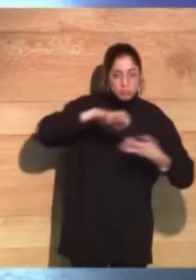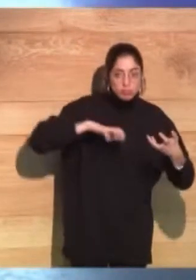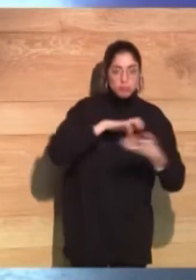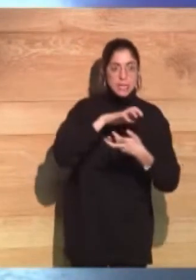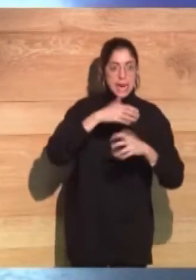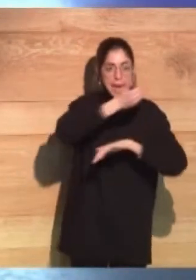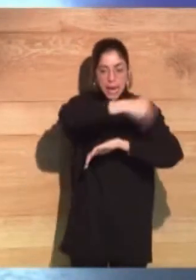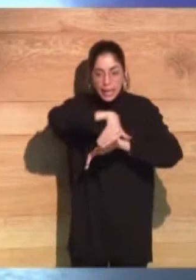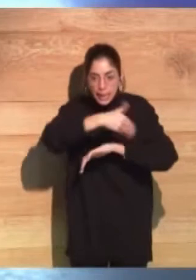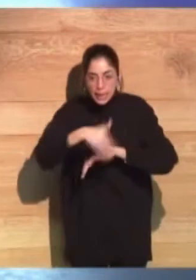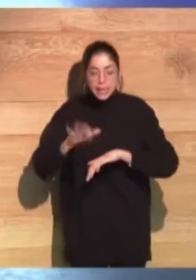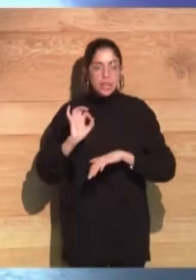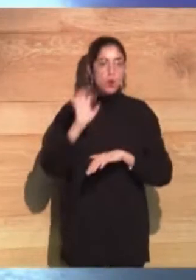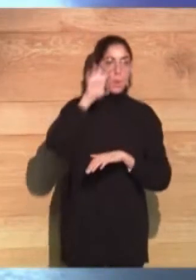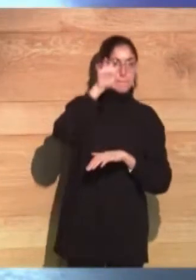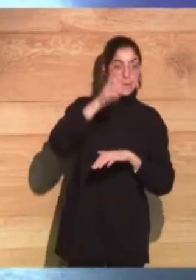nuestras calles, en nuestro país,